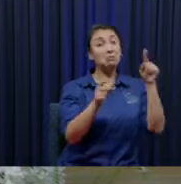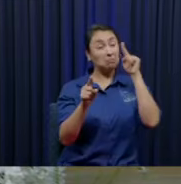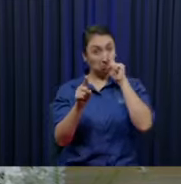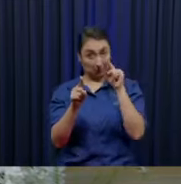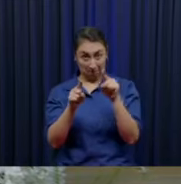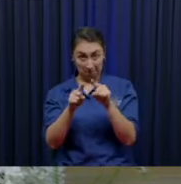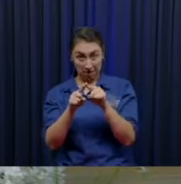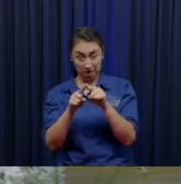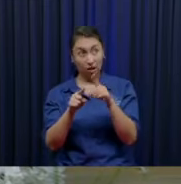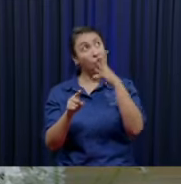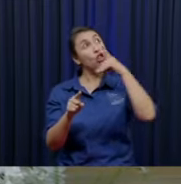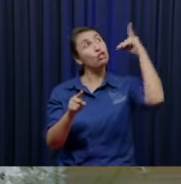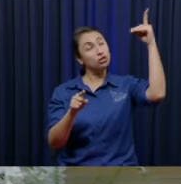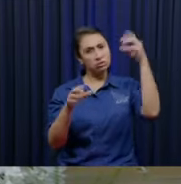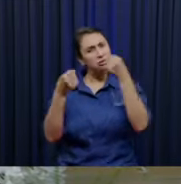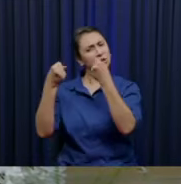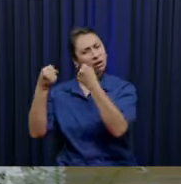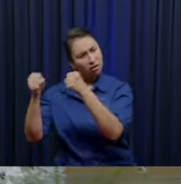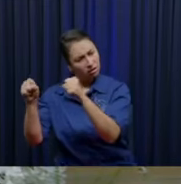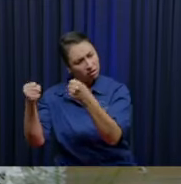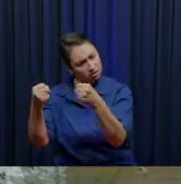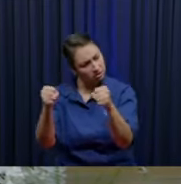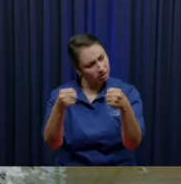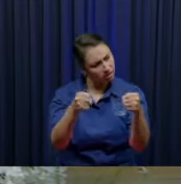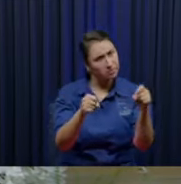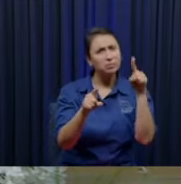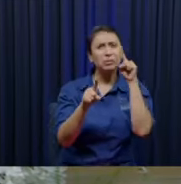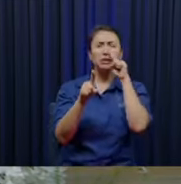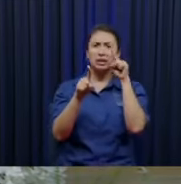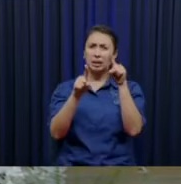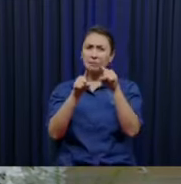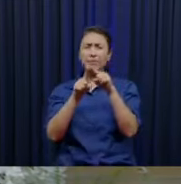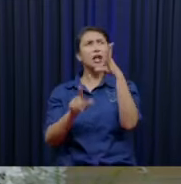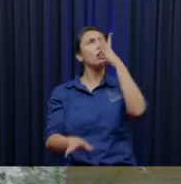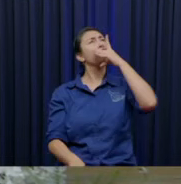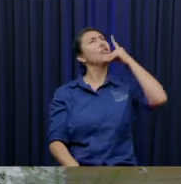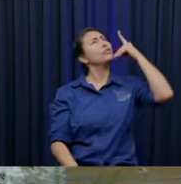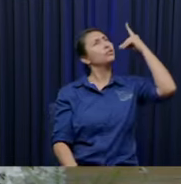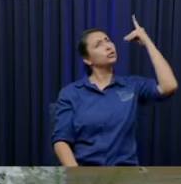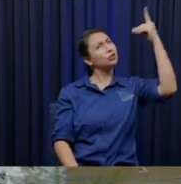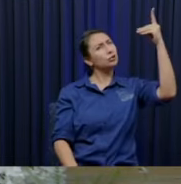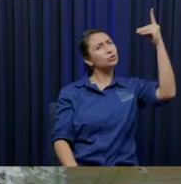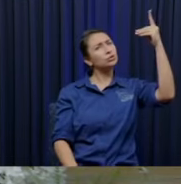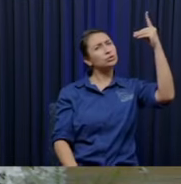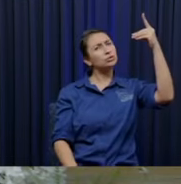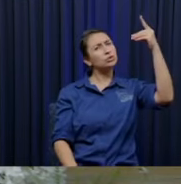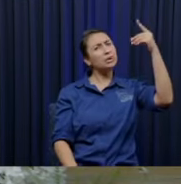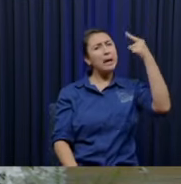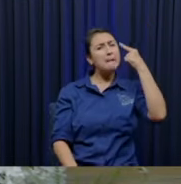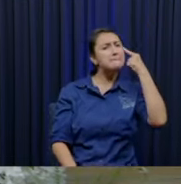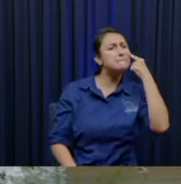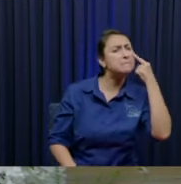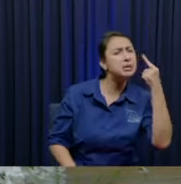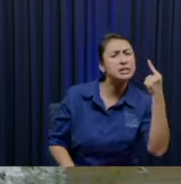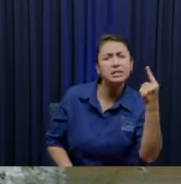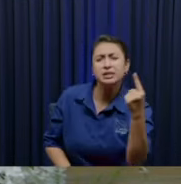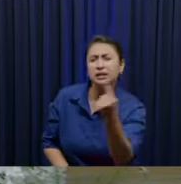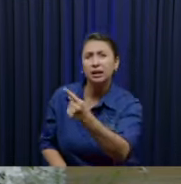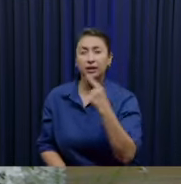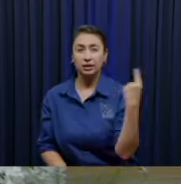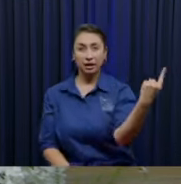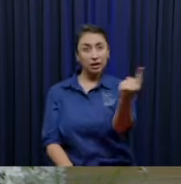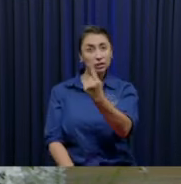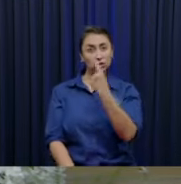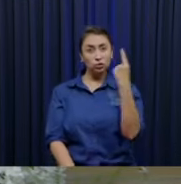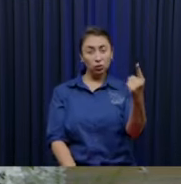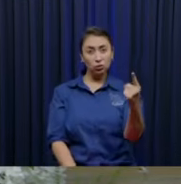lo hizo Dios al hombre, a su imagen, a imagen suya lo creó, y a su semejanza,